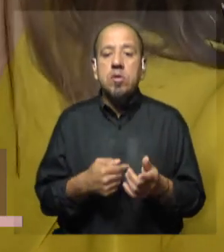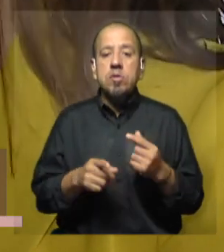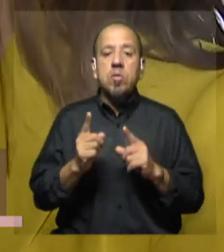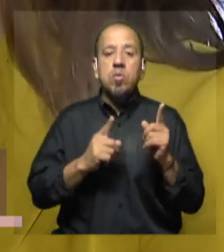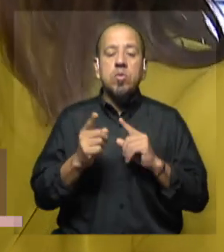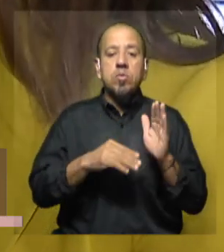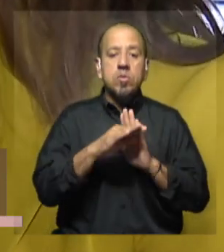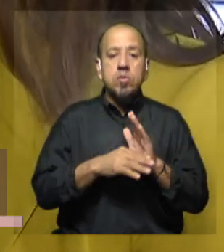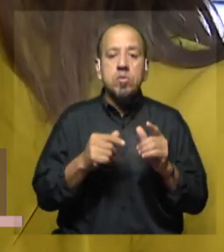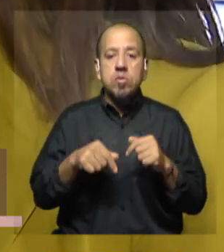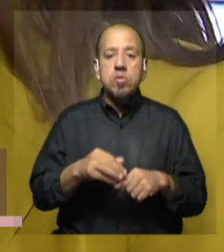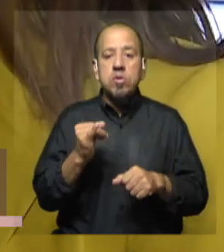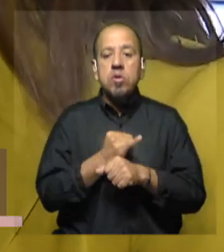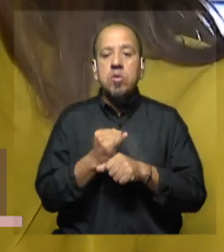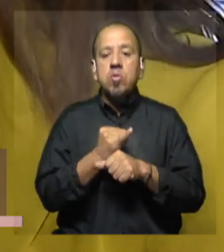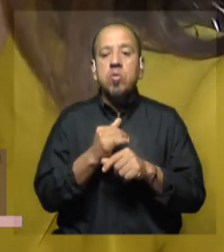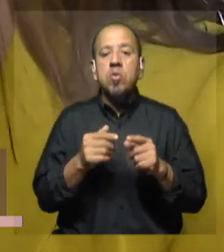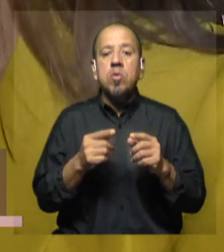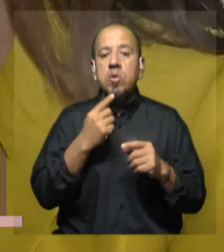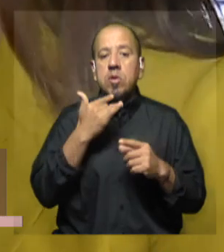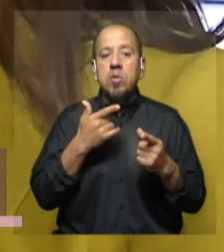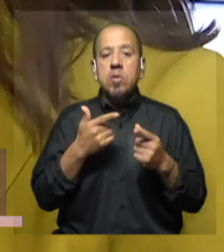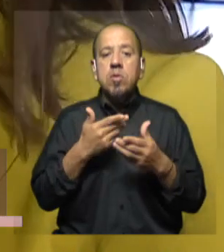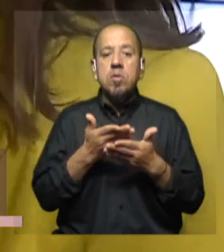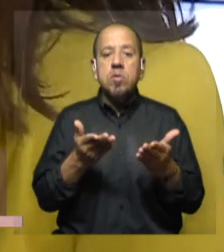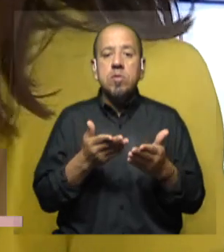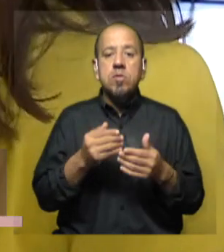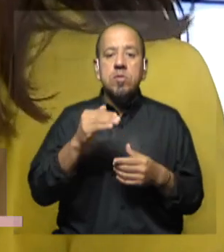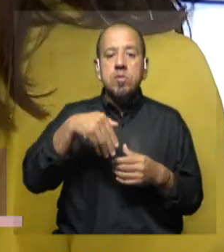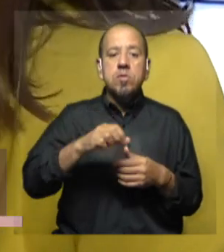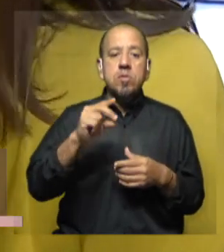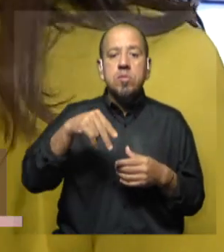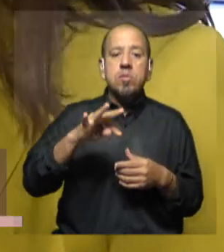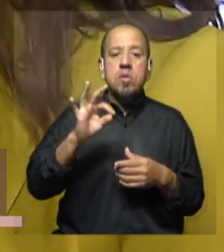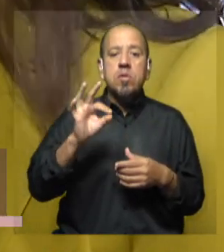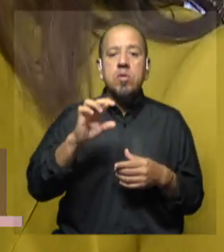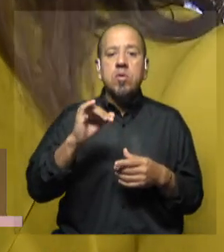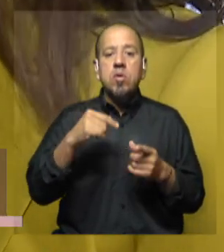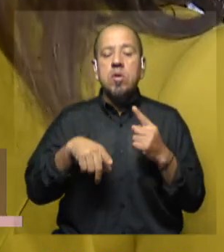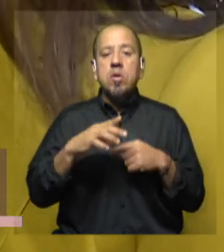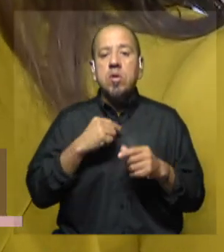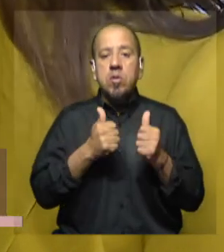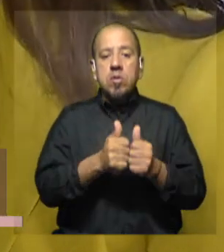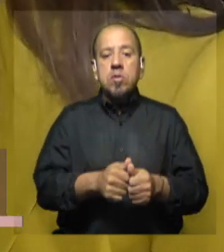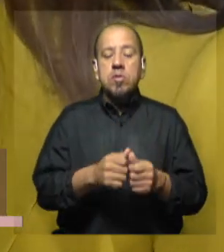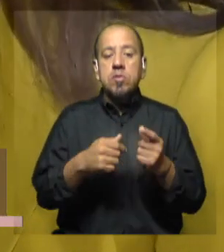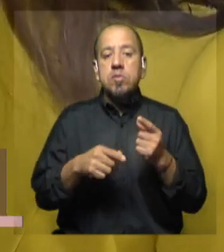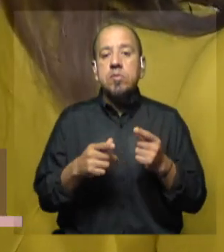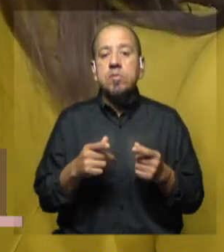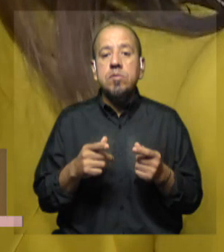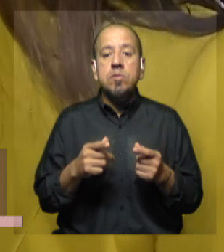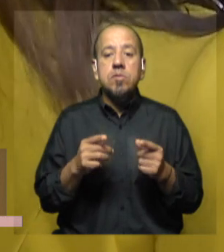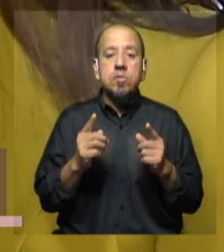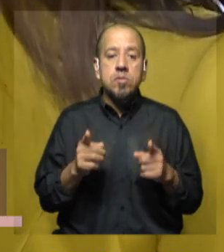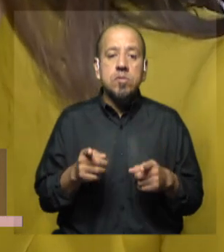programas que nosotros mismos en el instituto organizamos, como por ejemplo Mentorías, que es un programa de formación y acompañamiento a artistas visuales.